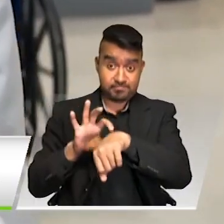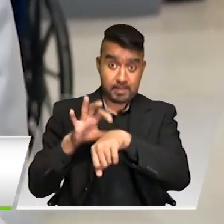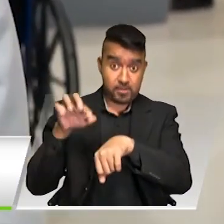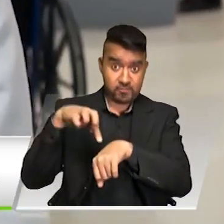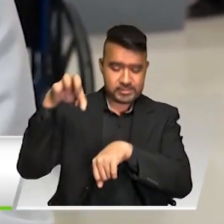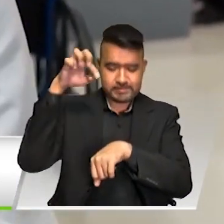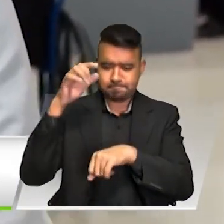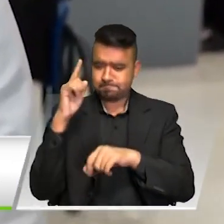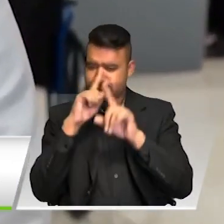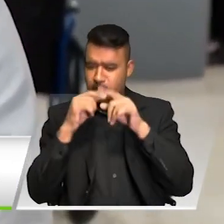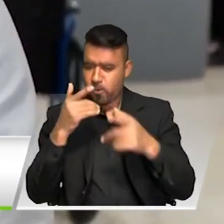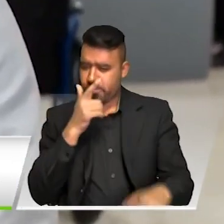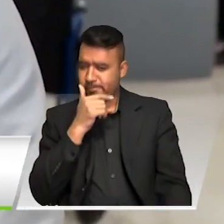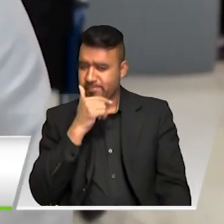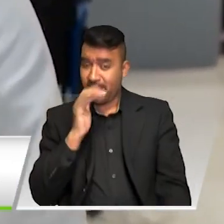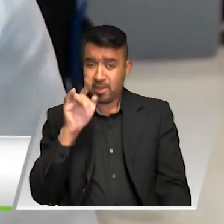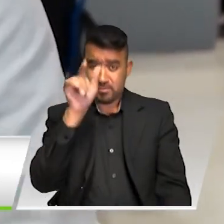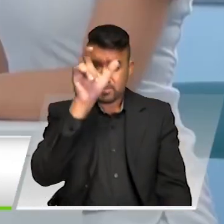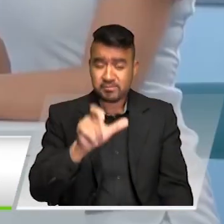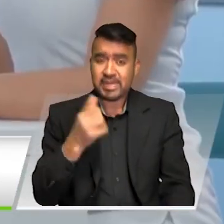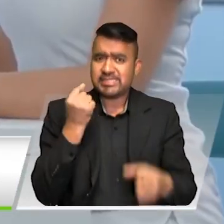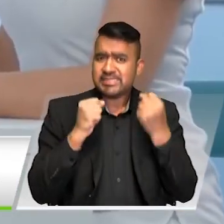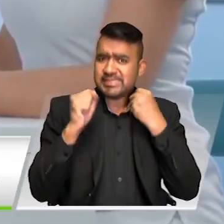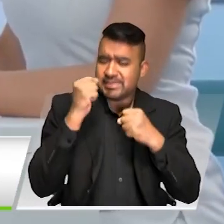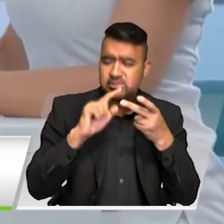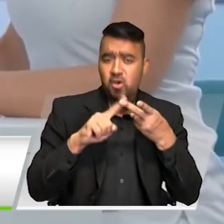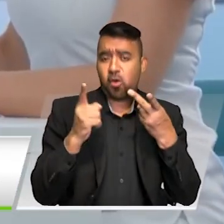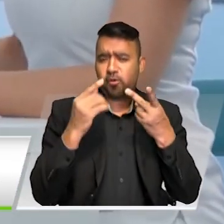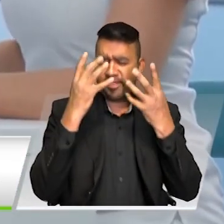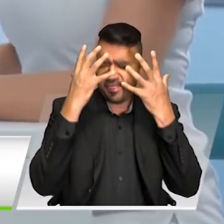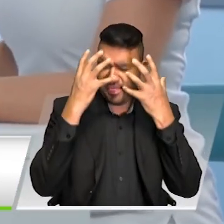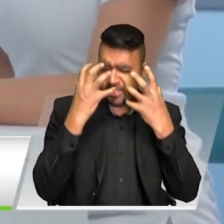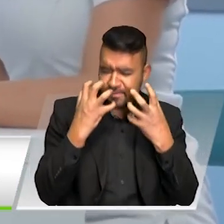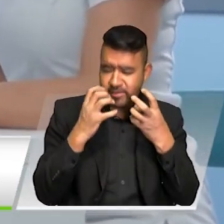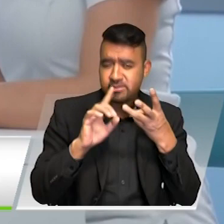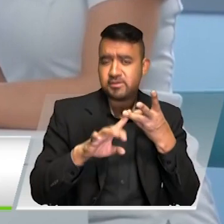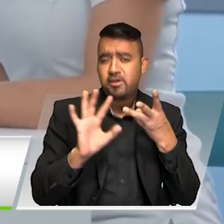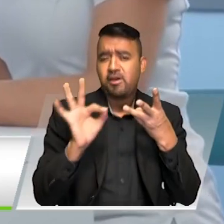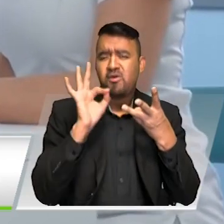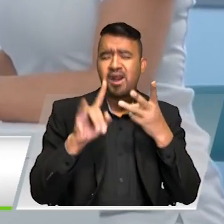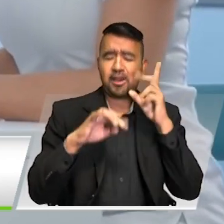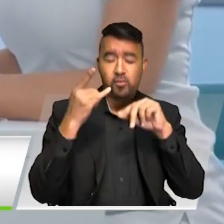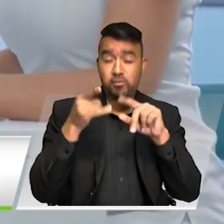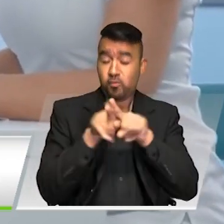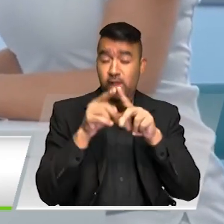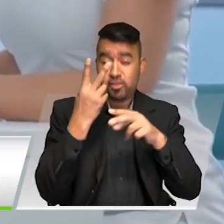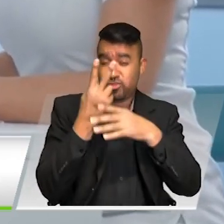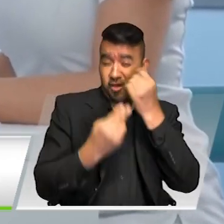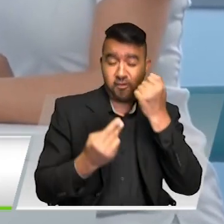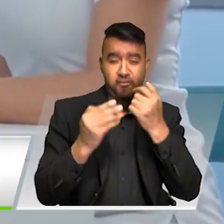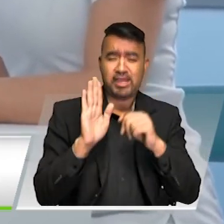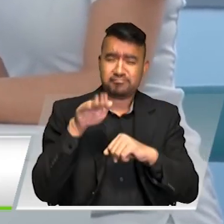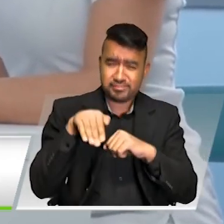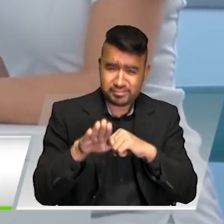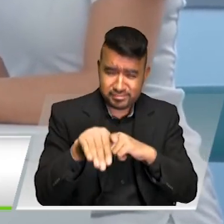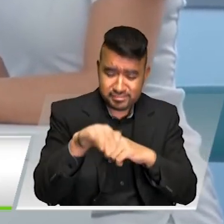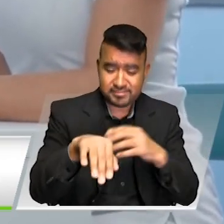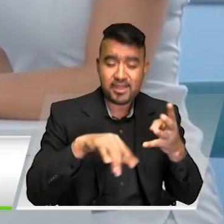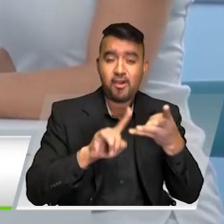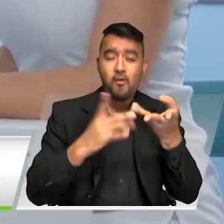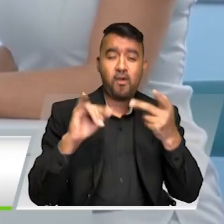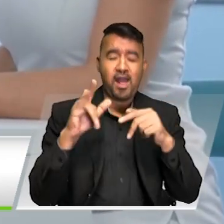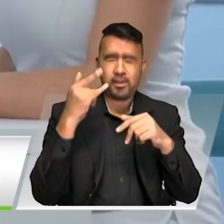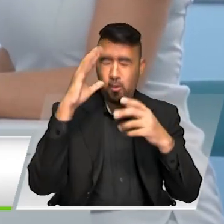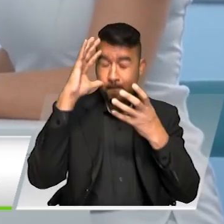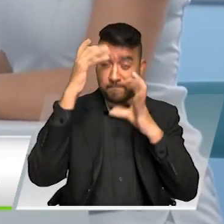detectar de manera temprana la ansiedad, la depresión, el trastorno afectivo bipolar, la esquizofrenia y otras psicosis como